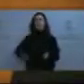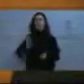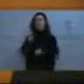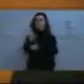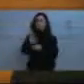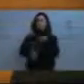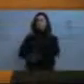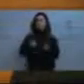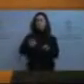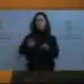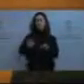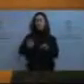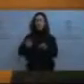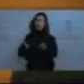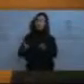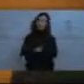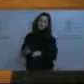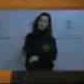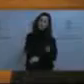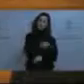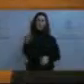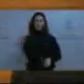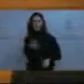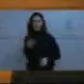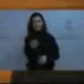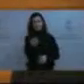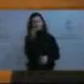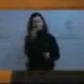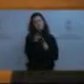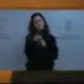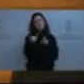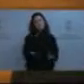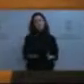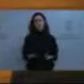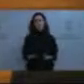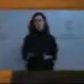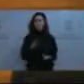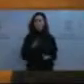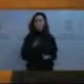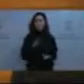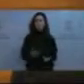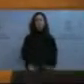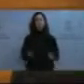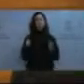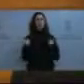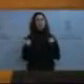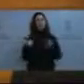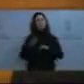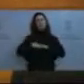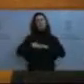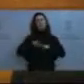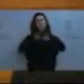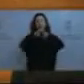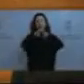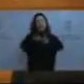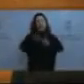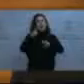dentro de X tiempo nos digan lo que ha pasado. No, hombre, yo creo que ustedes tienen la responsabilidad de investigarlo,